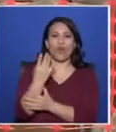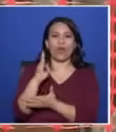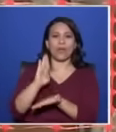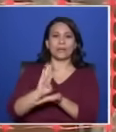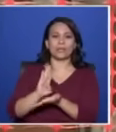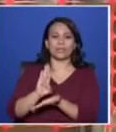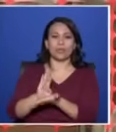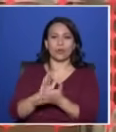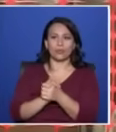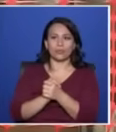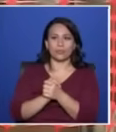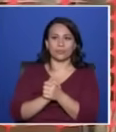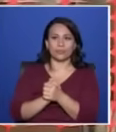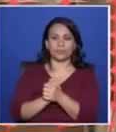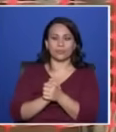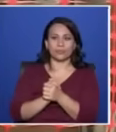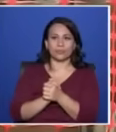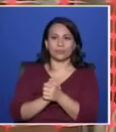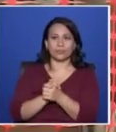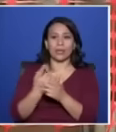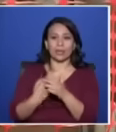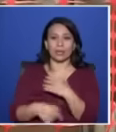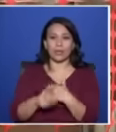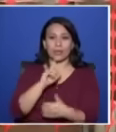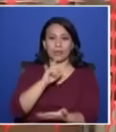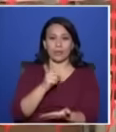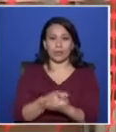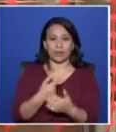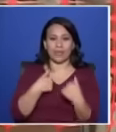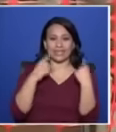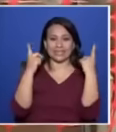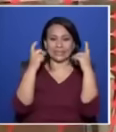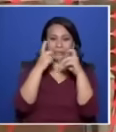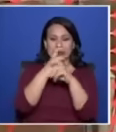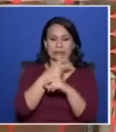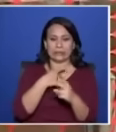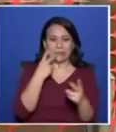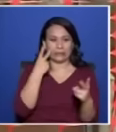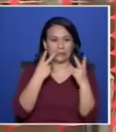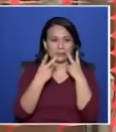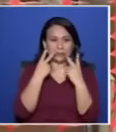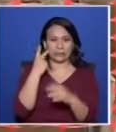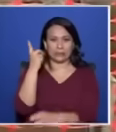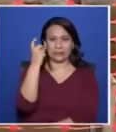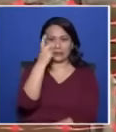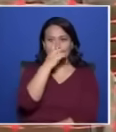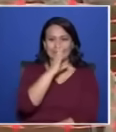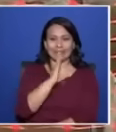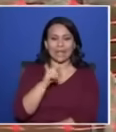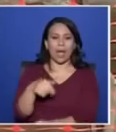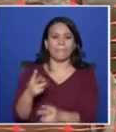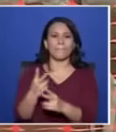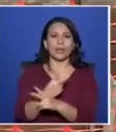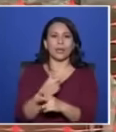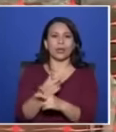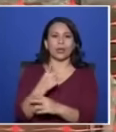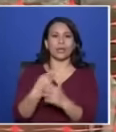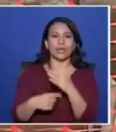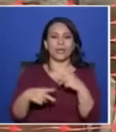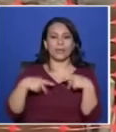Bastión, que realmente pues se demostraba la situación grave en que